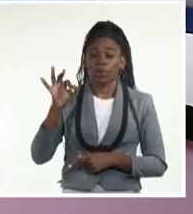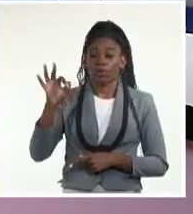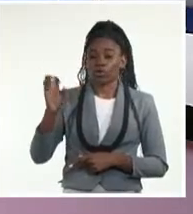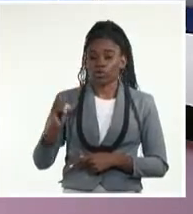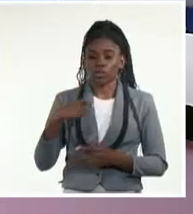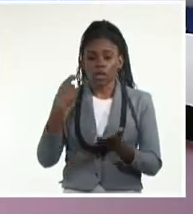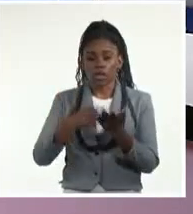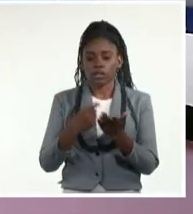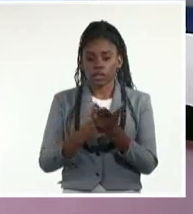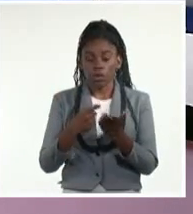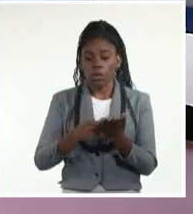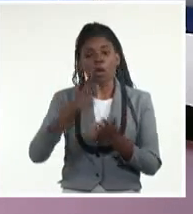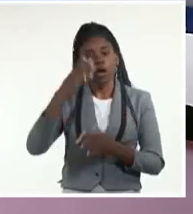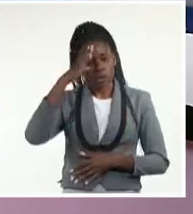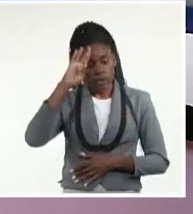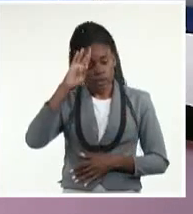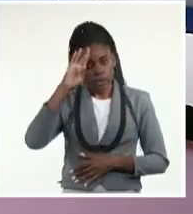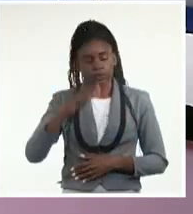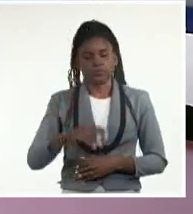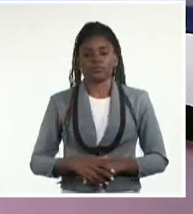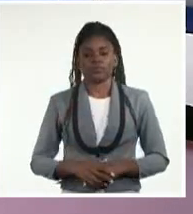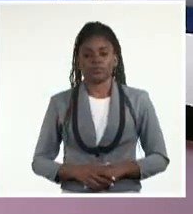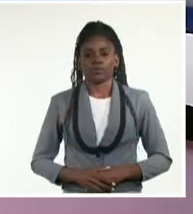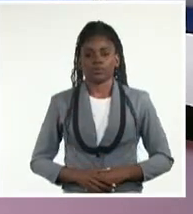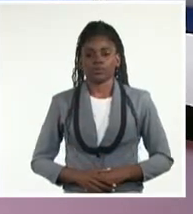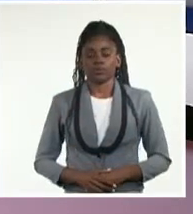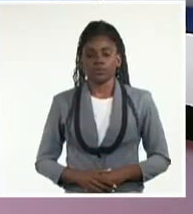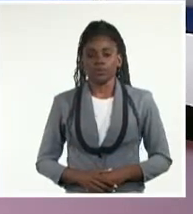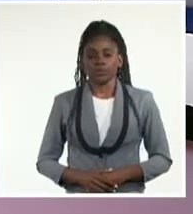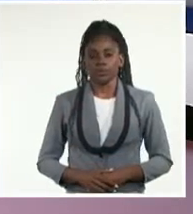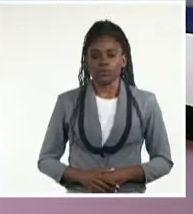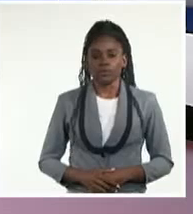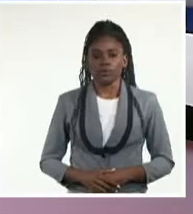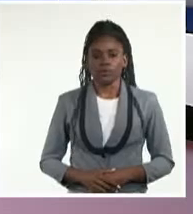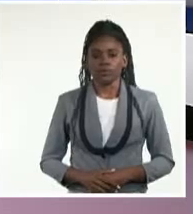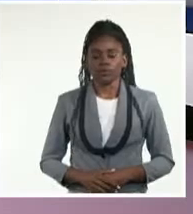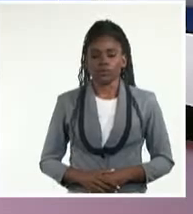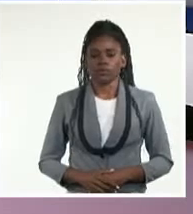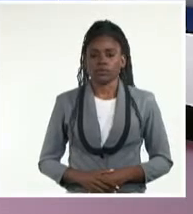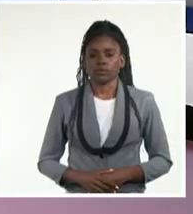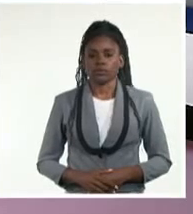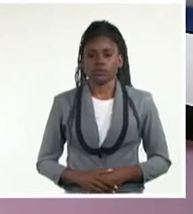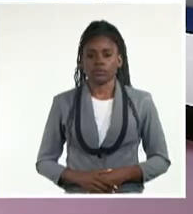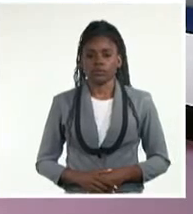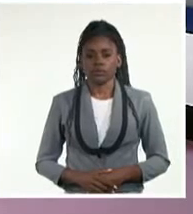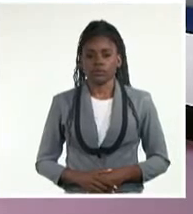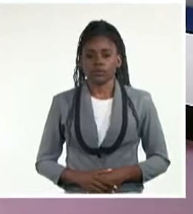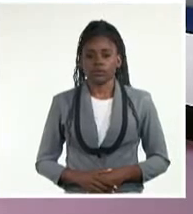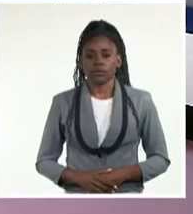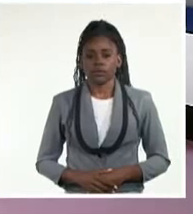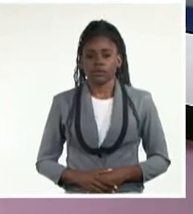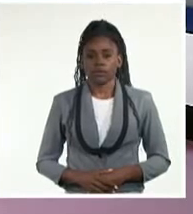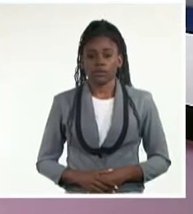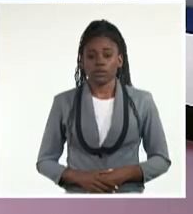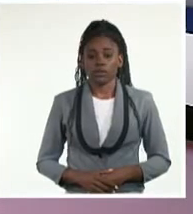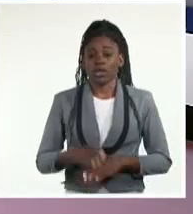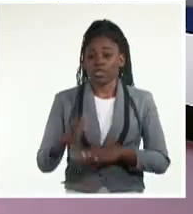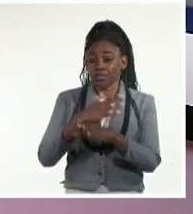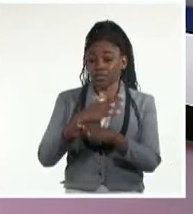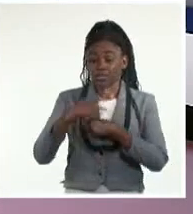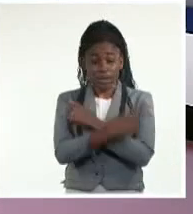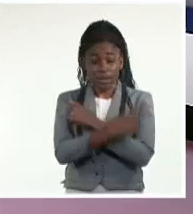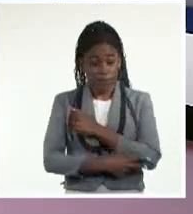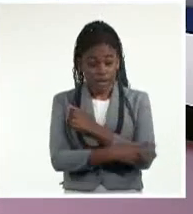el fondo no ha sido nunca ni es acreedor de Cuba en este momento. Para sostener su postura, los demandantes mostraron como